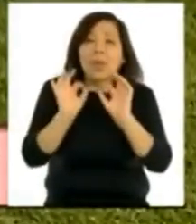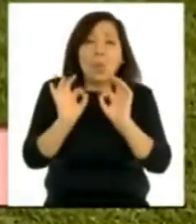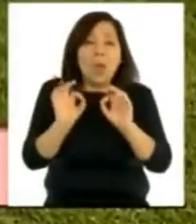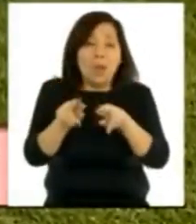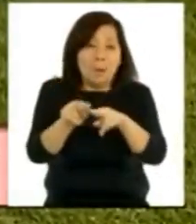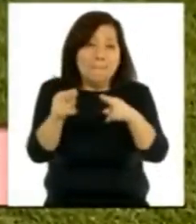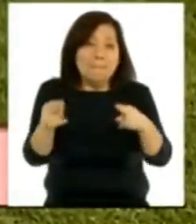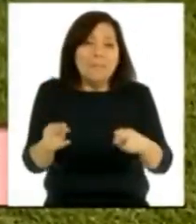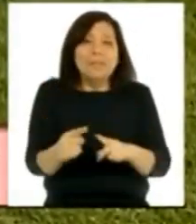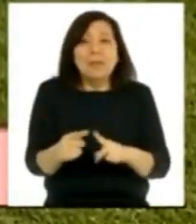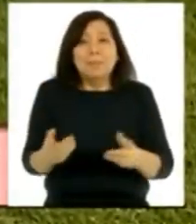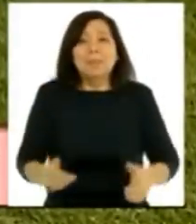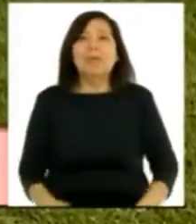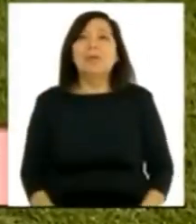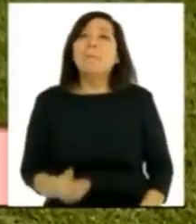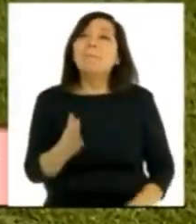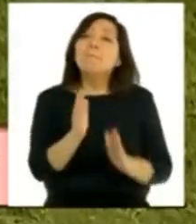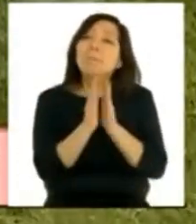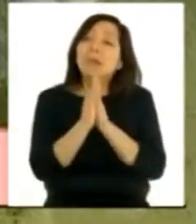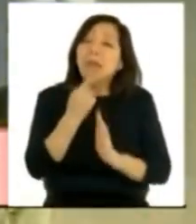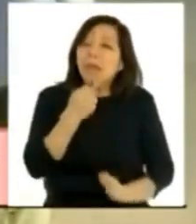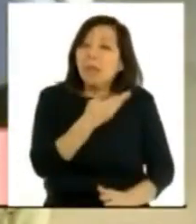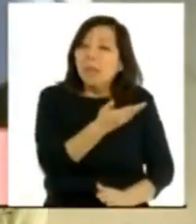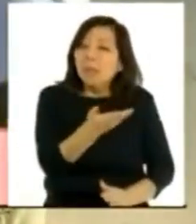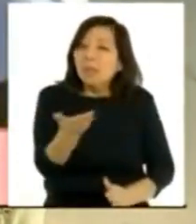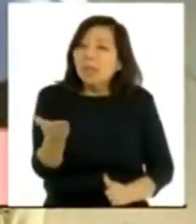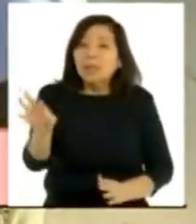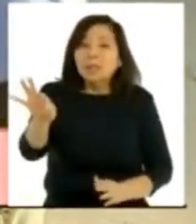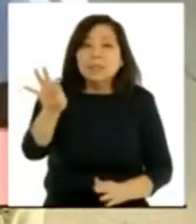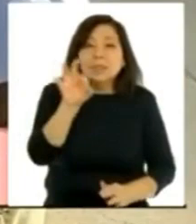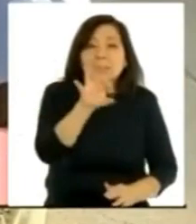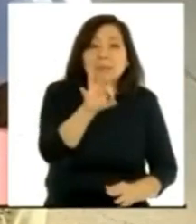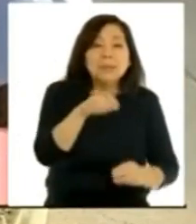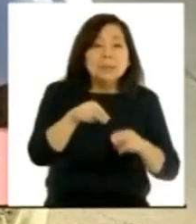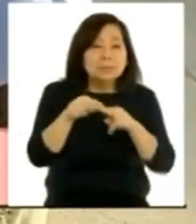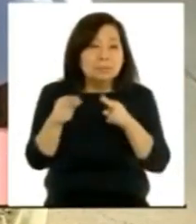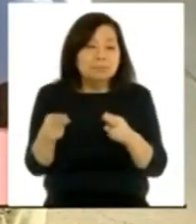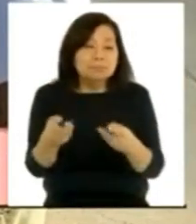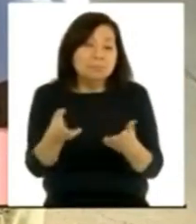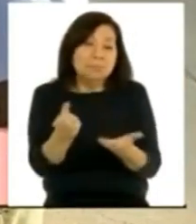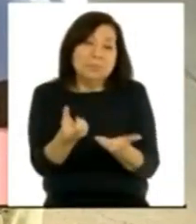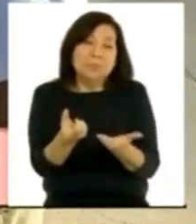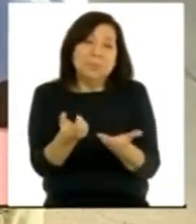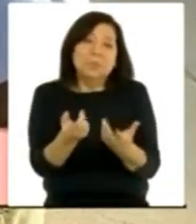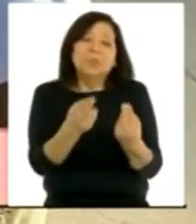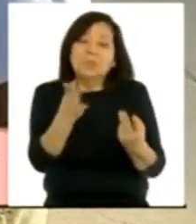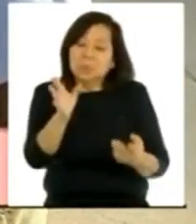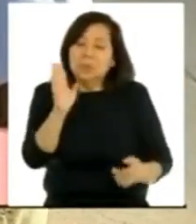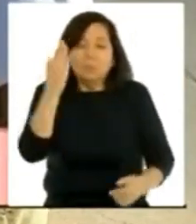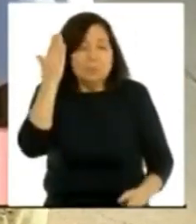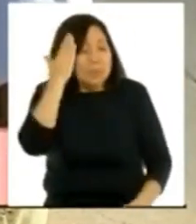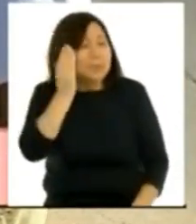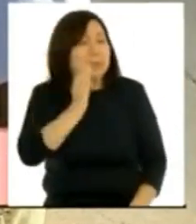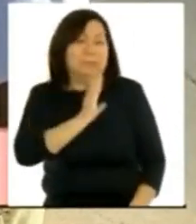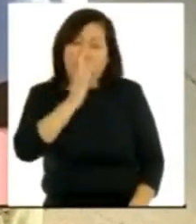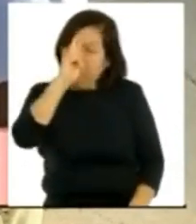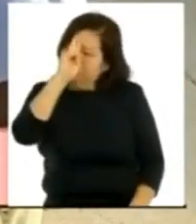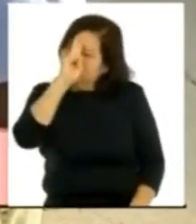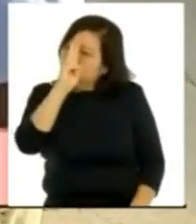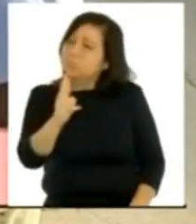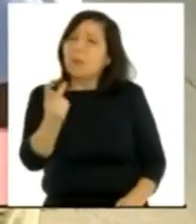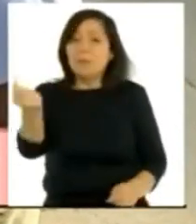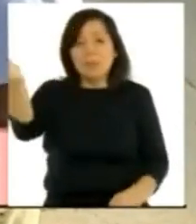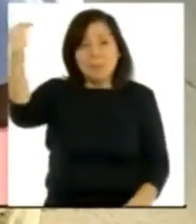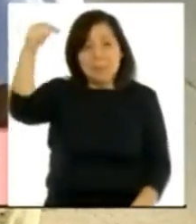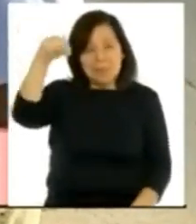mesas. De todas maneras, pedimos por favor a los que han sido seleccionados como miembro de mesa, como un cargo de conciencia, para que puedan